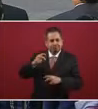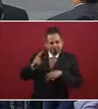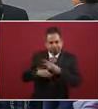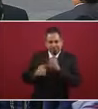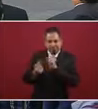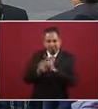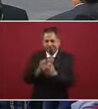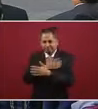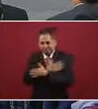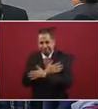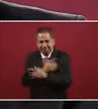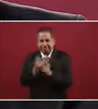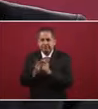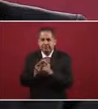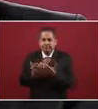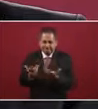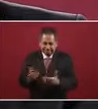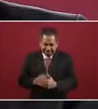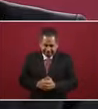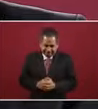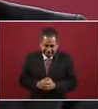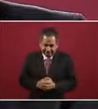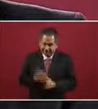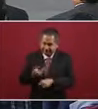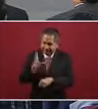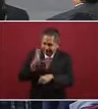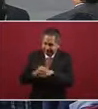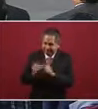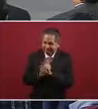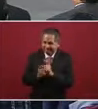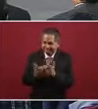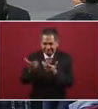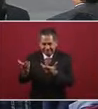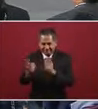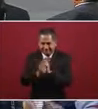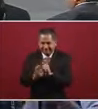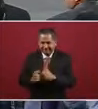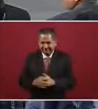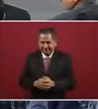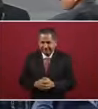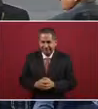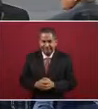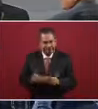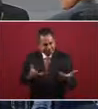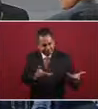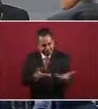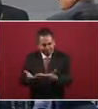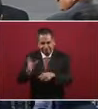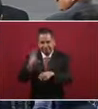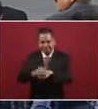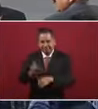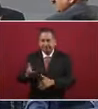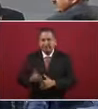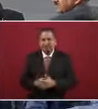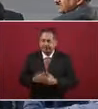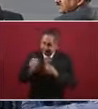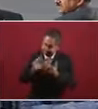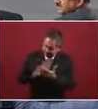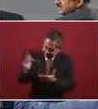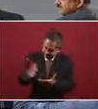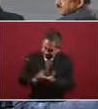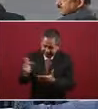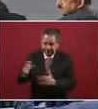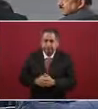doy, entonces, pues si me permite, se lo puedo dar, a ver, venga, ¿verdad? Venga, pues. Entonces, pues muchísimas